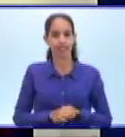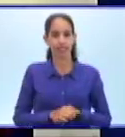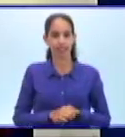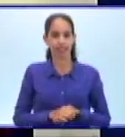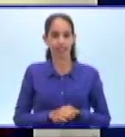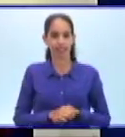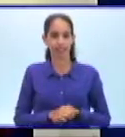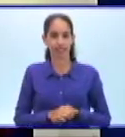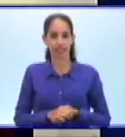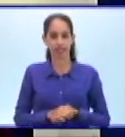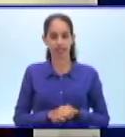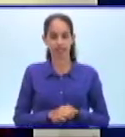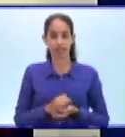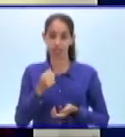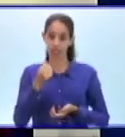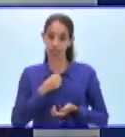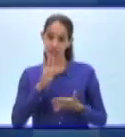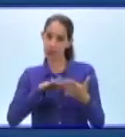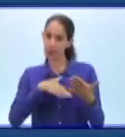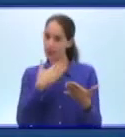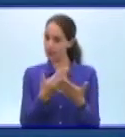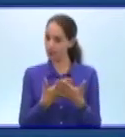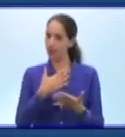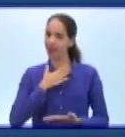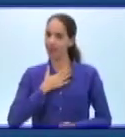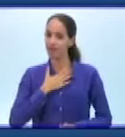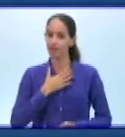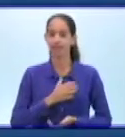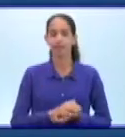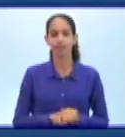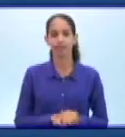Yo les propongo las mías.